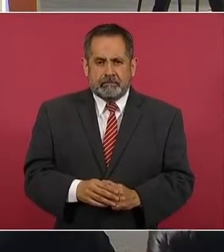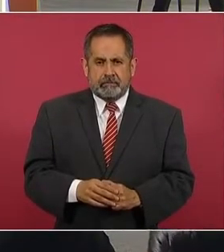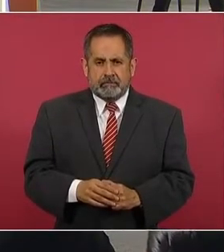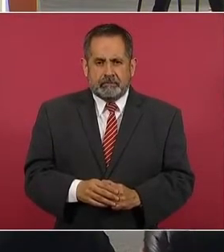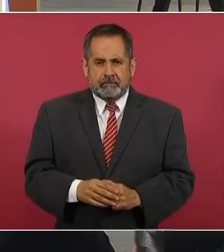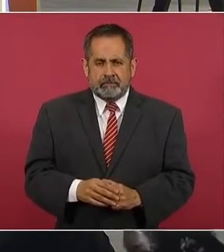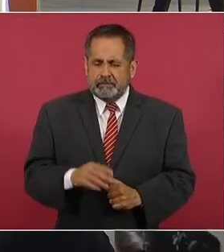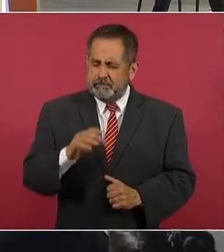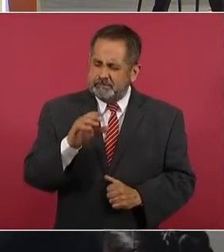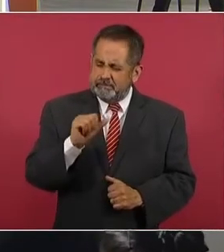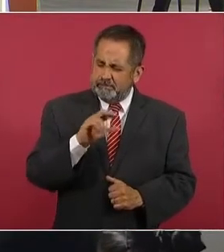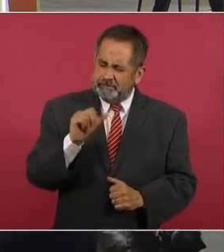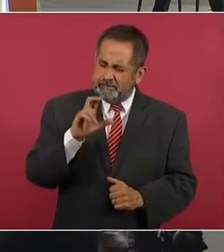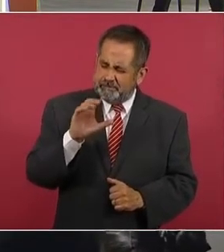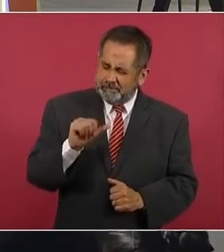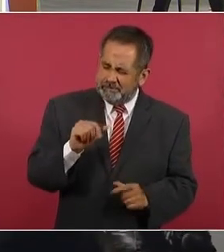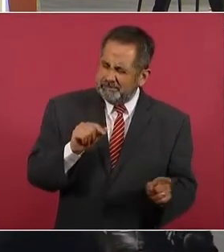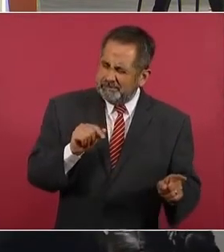Carrancá.